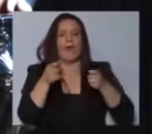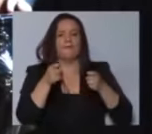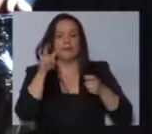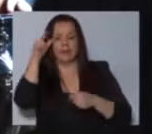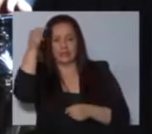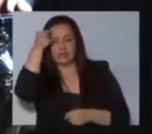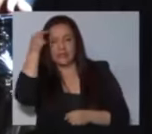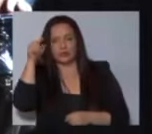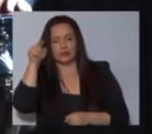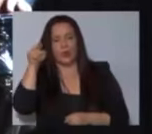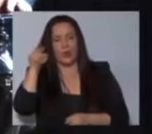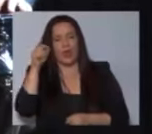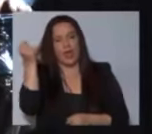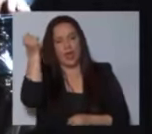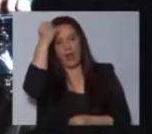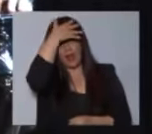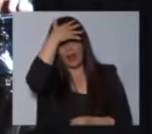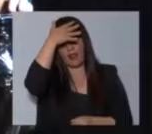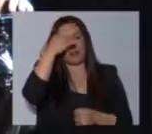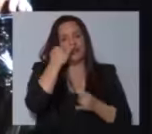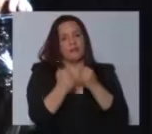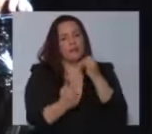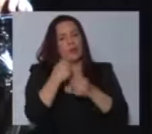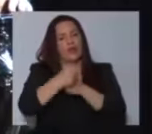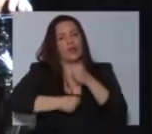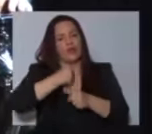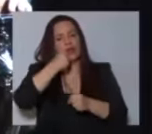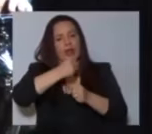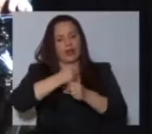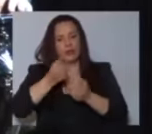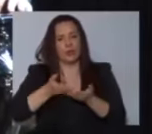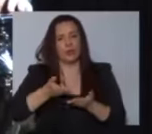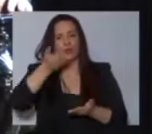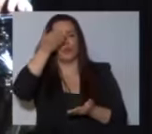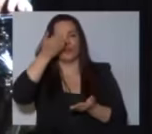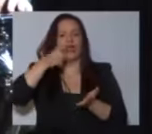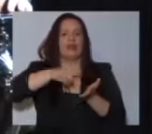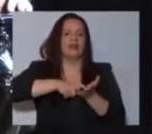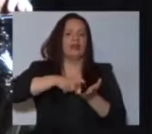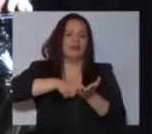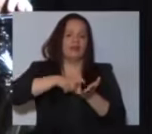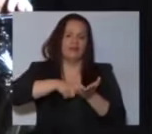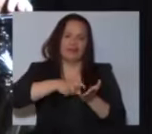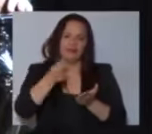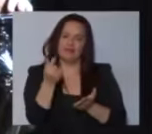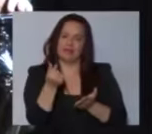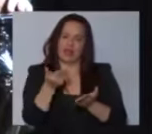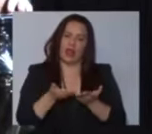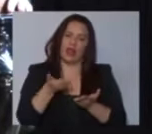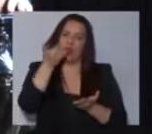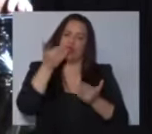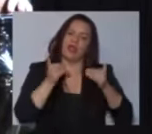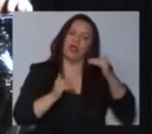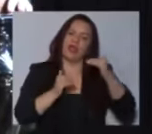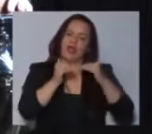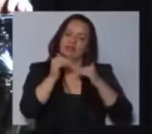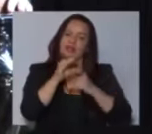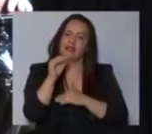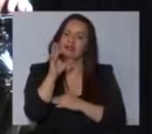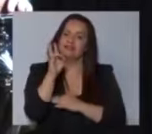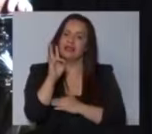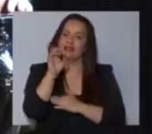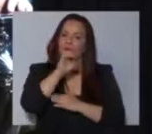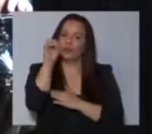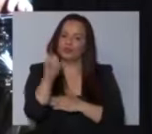Alvarado Quesada terminó el año incrementando el déficit fiscal a casi el 7%, el